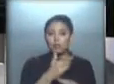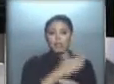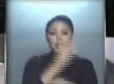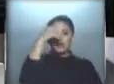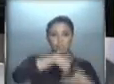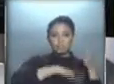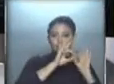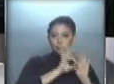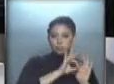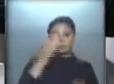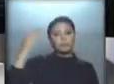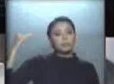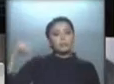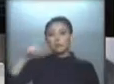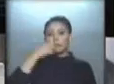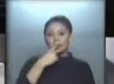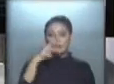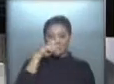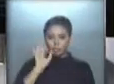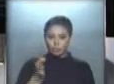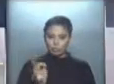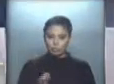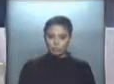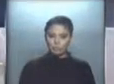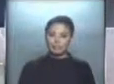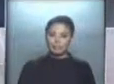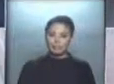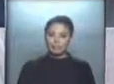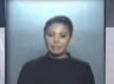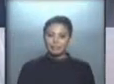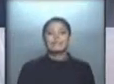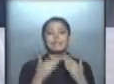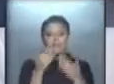elecciones legislativas del pasado 27 de octubre. Gracias, Fernando.